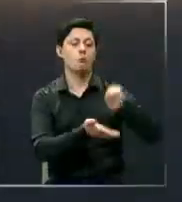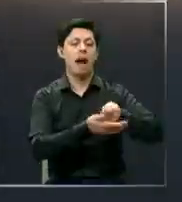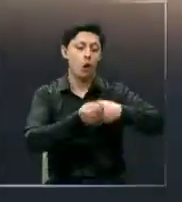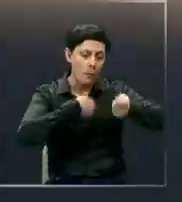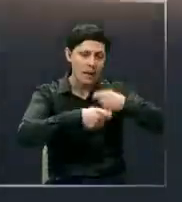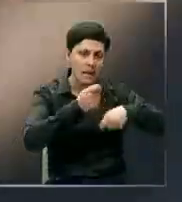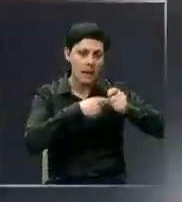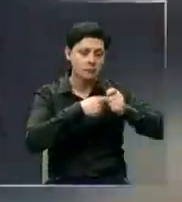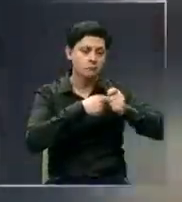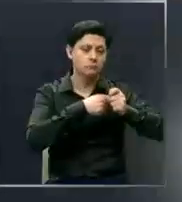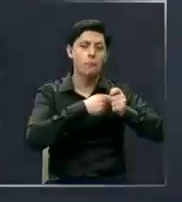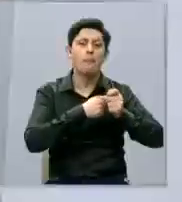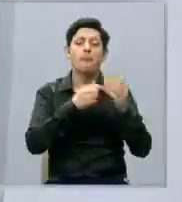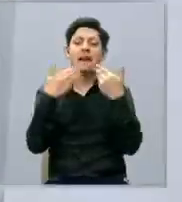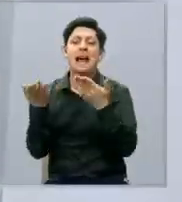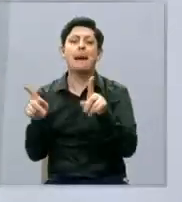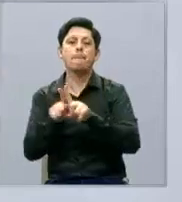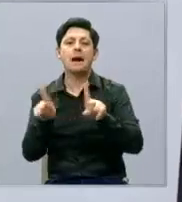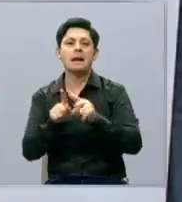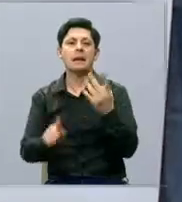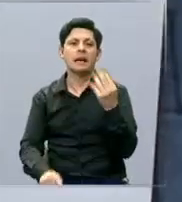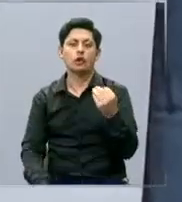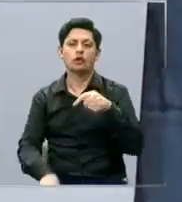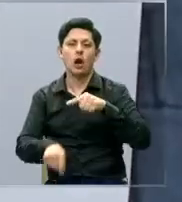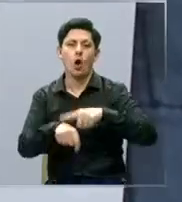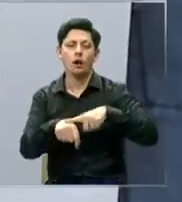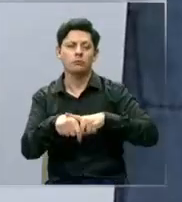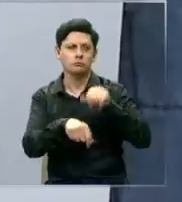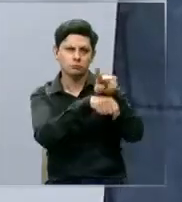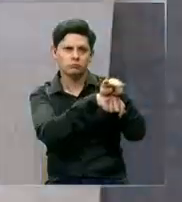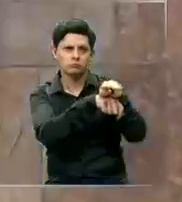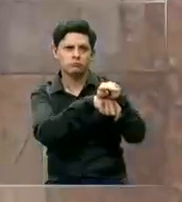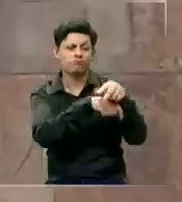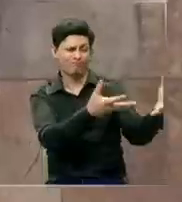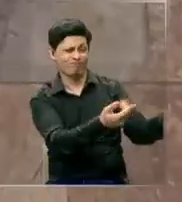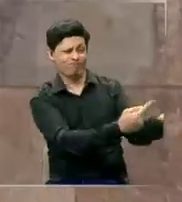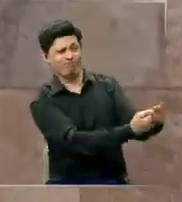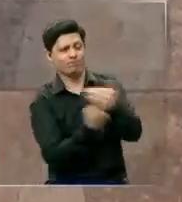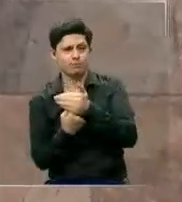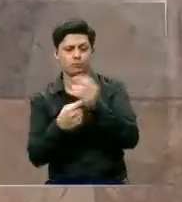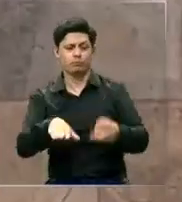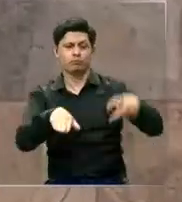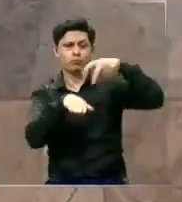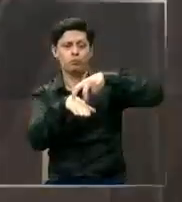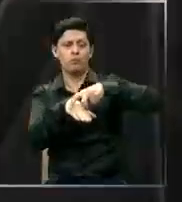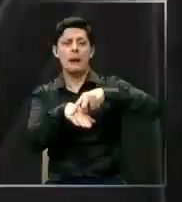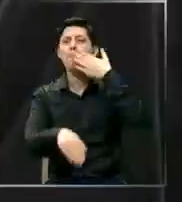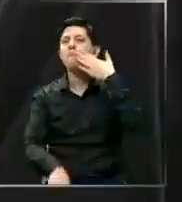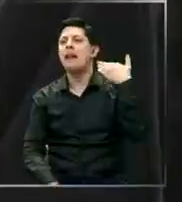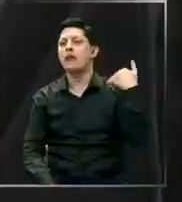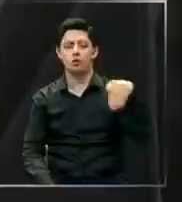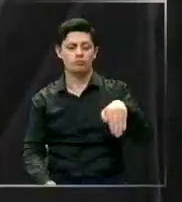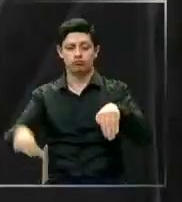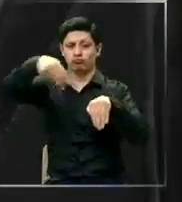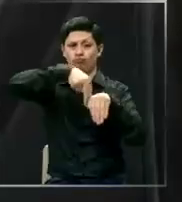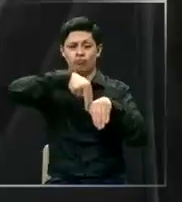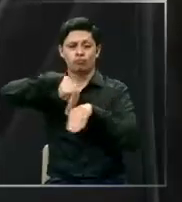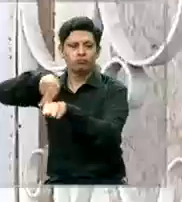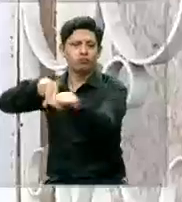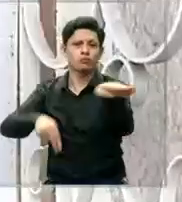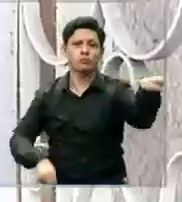el almuerzo de su hermana. A eso de las 14 horas, testigos aseguran que fue subido a la fuerza un vehículo tipo furgón de color blanco. De ahí, se